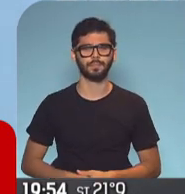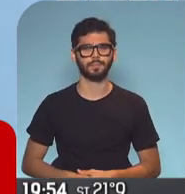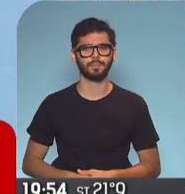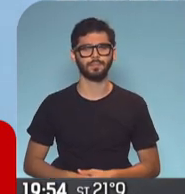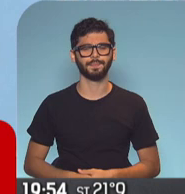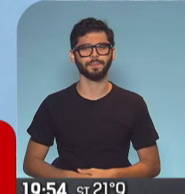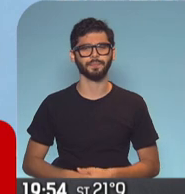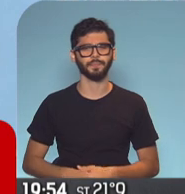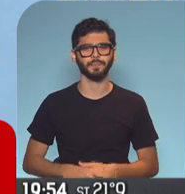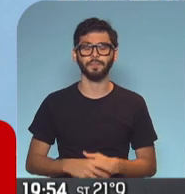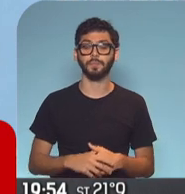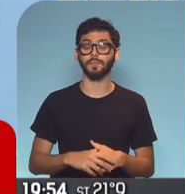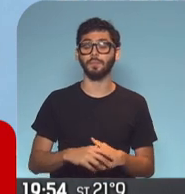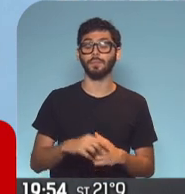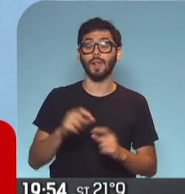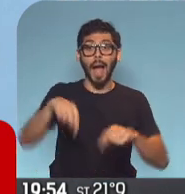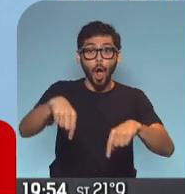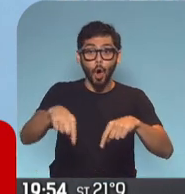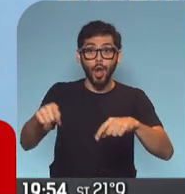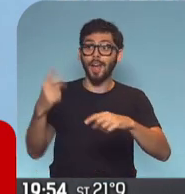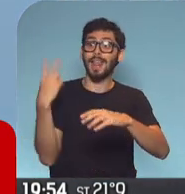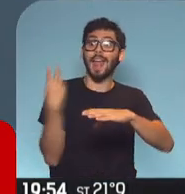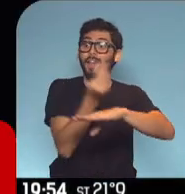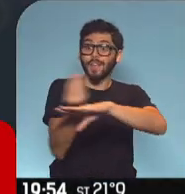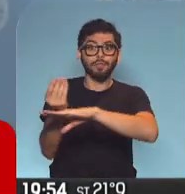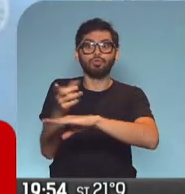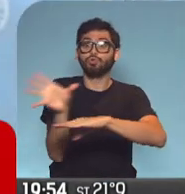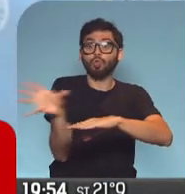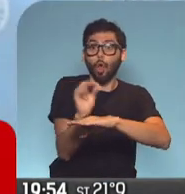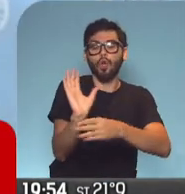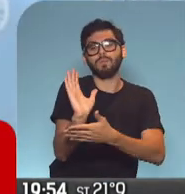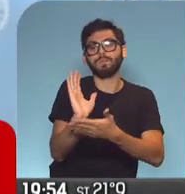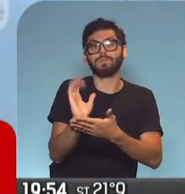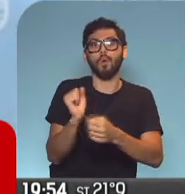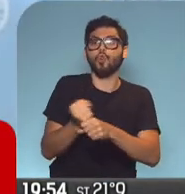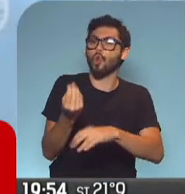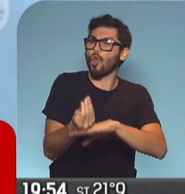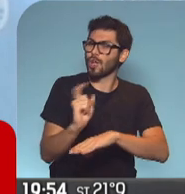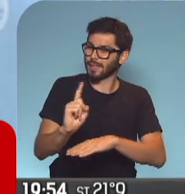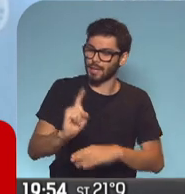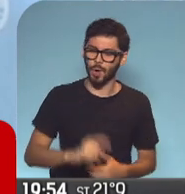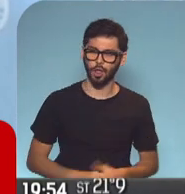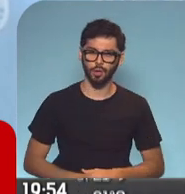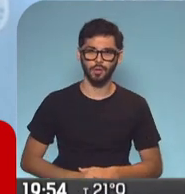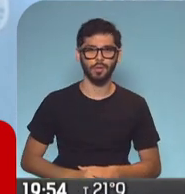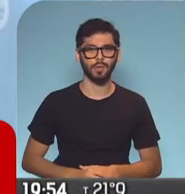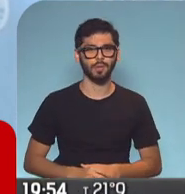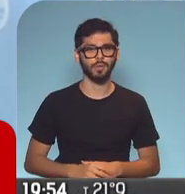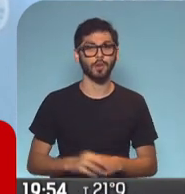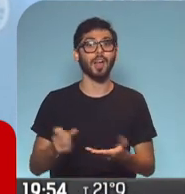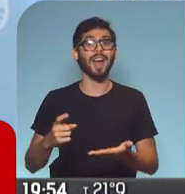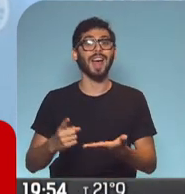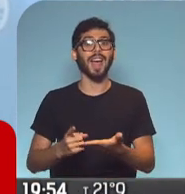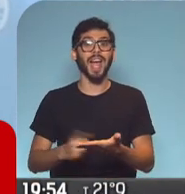En este momento, todos ellos están apartados de sus tareas. Es de sentido común el manejo de dinero en